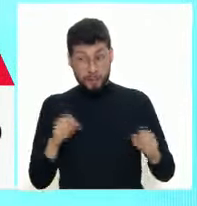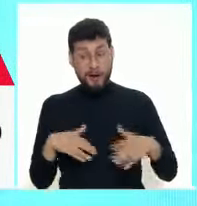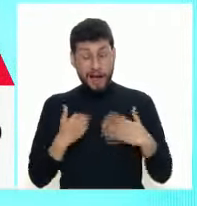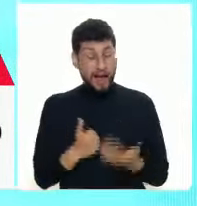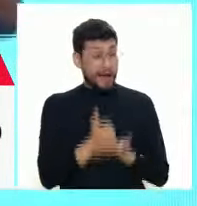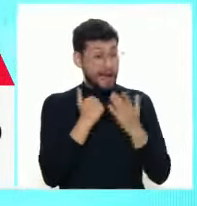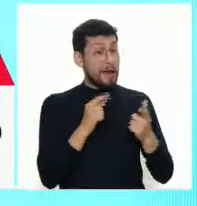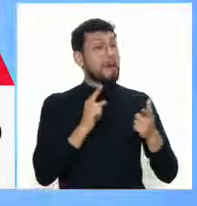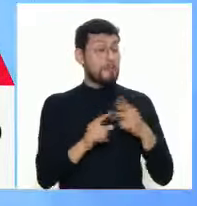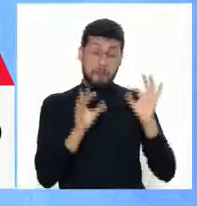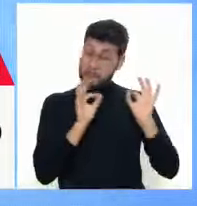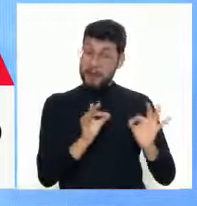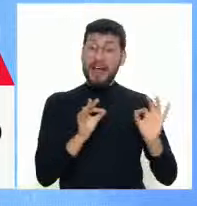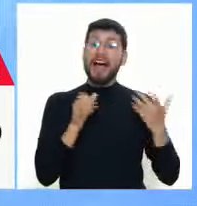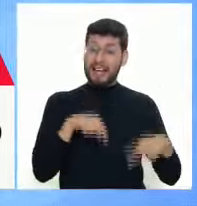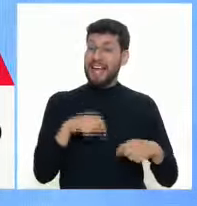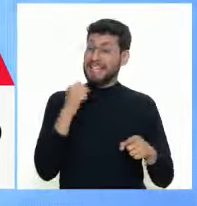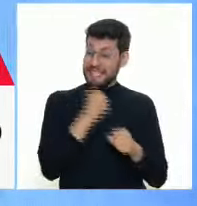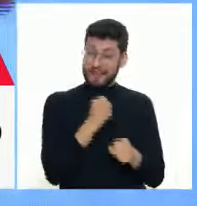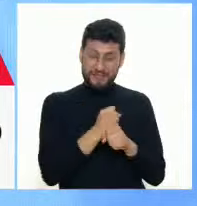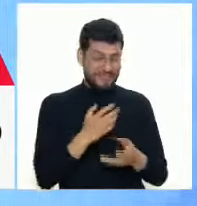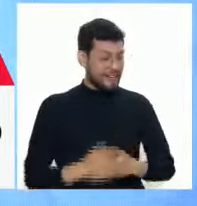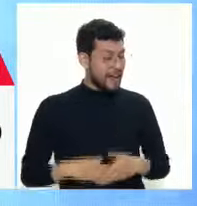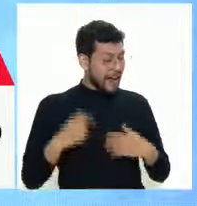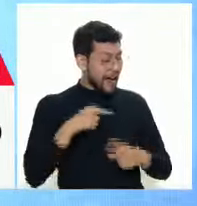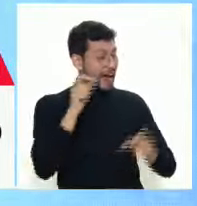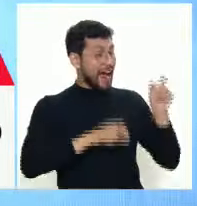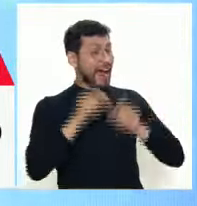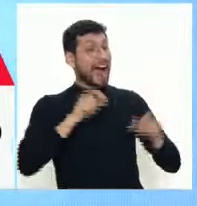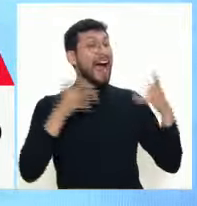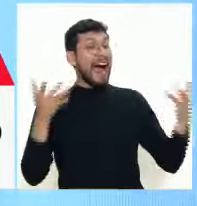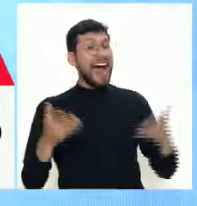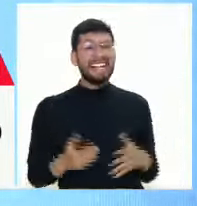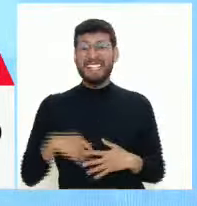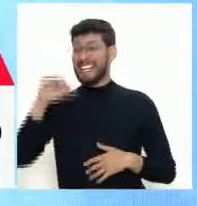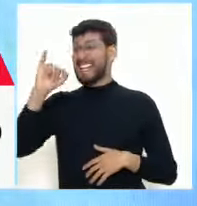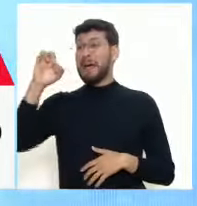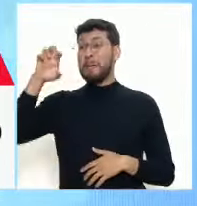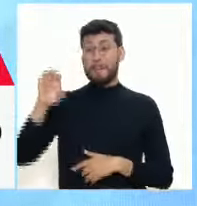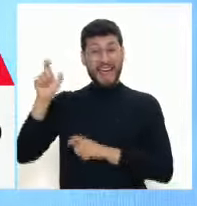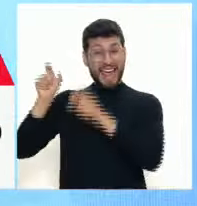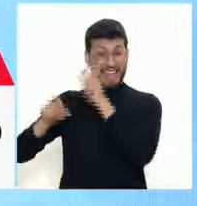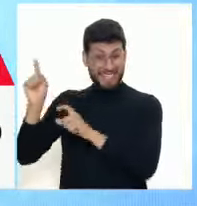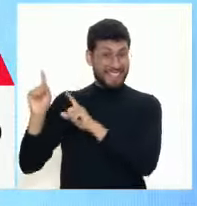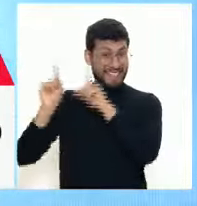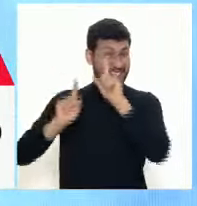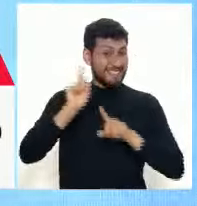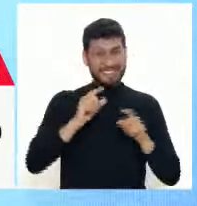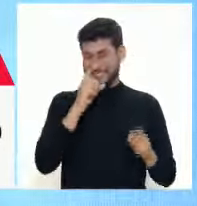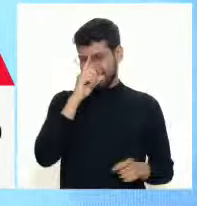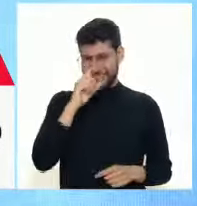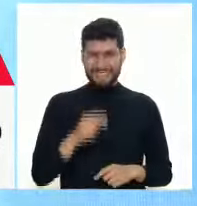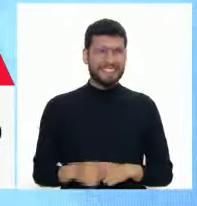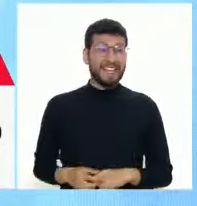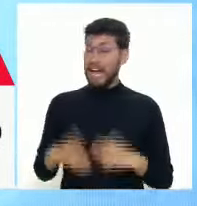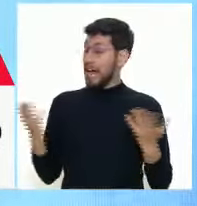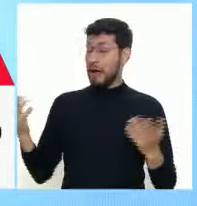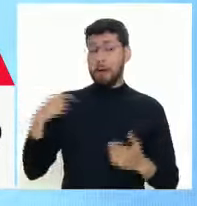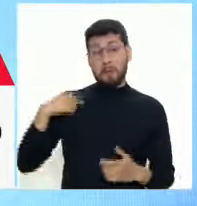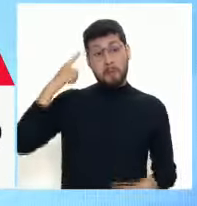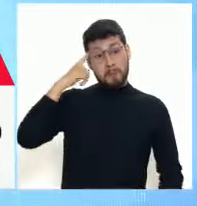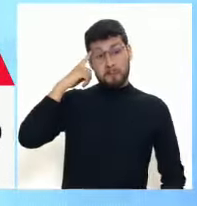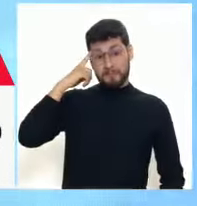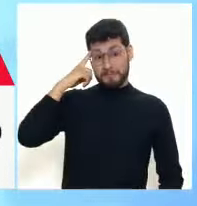ayudar perfectamente para esta tarea. Los personajes de Canal IP. Y yo